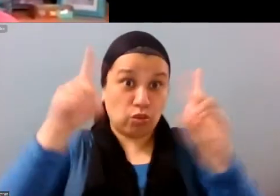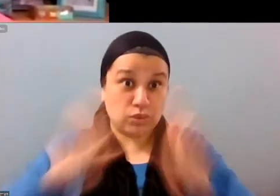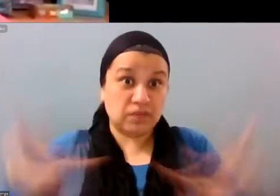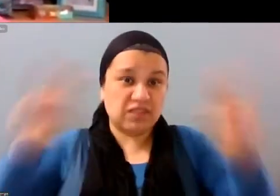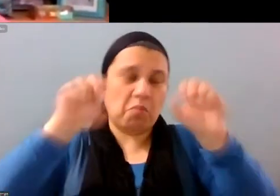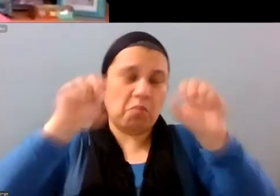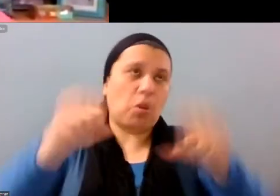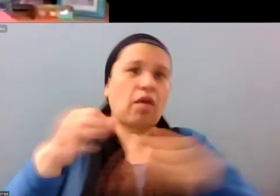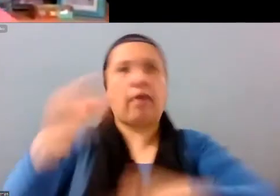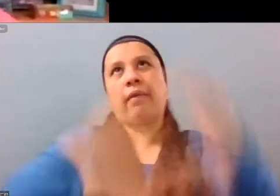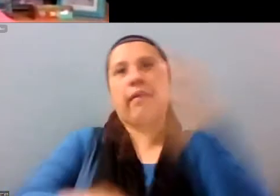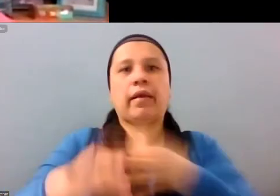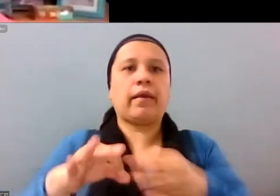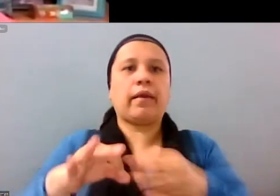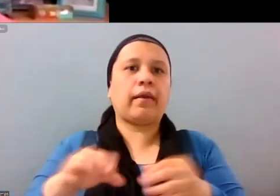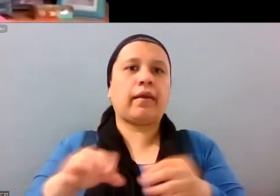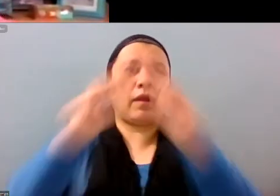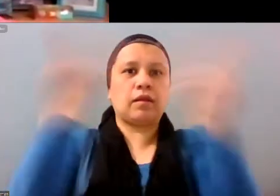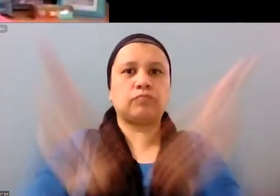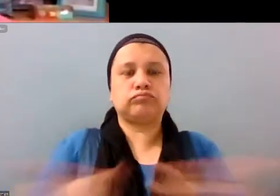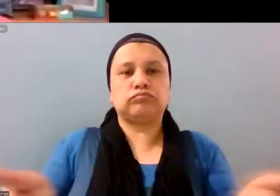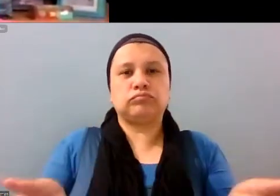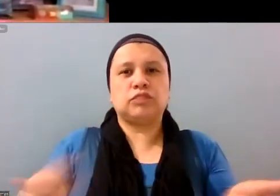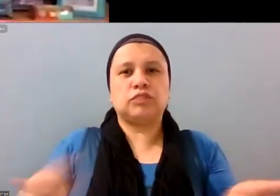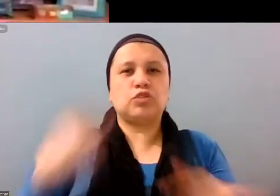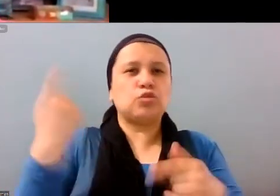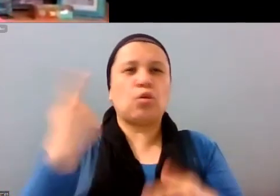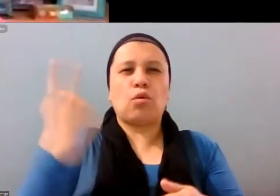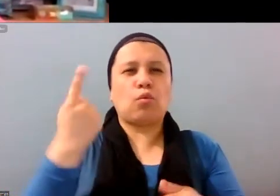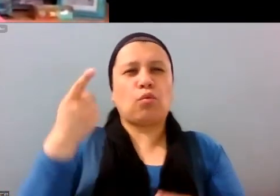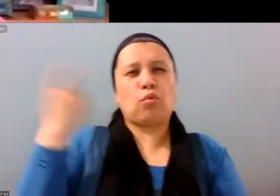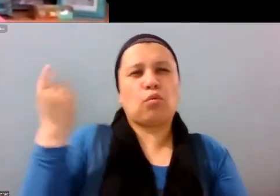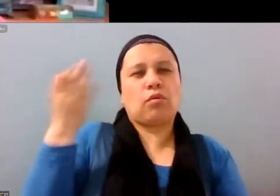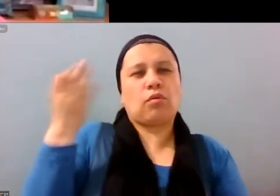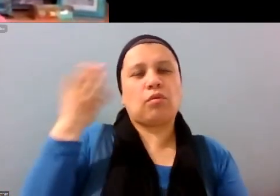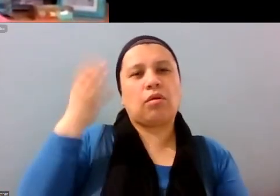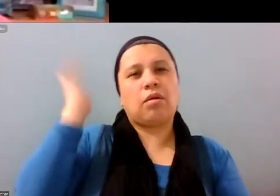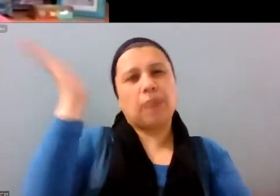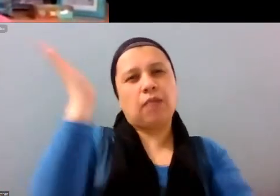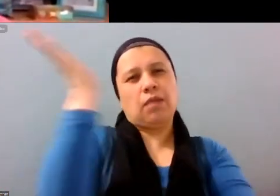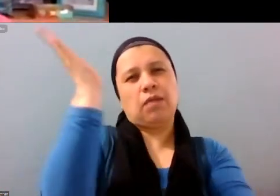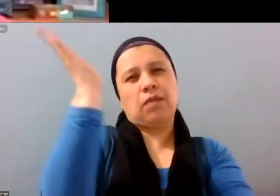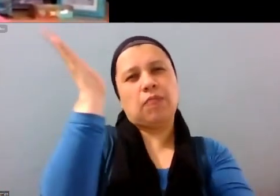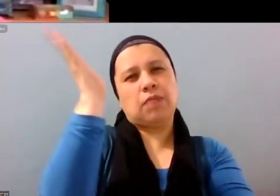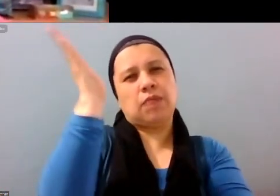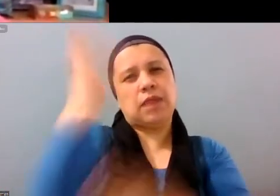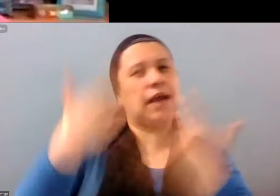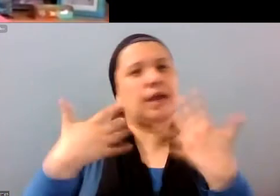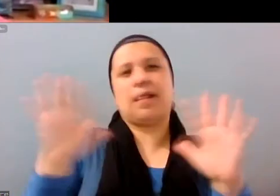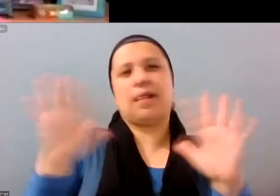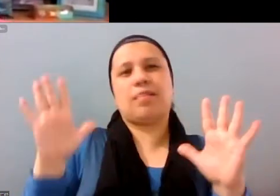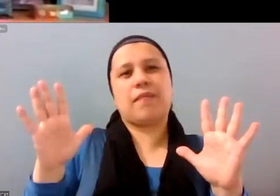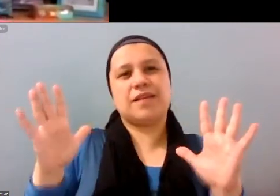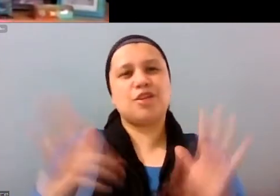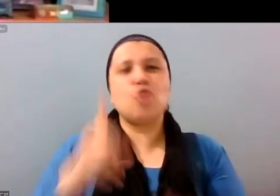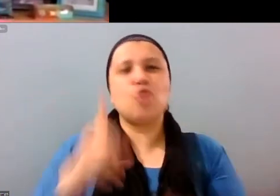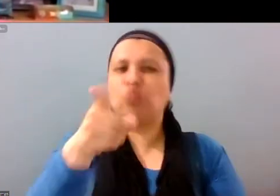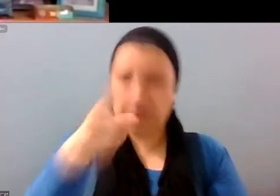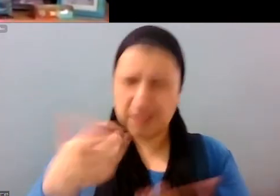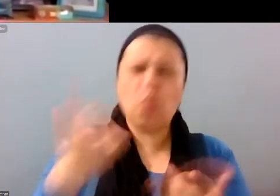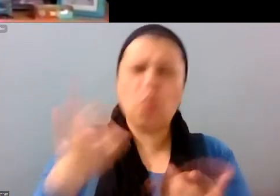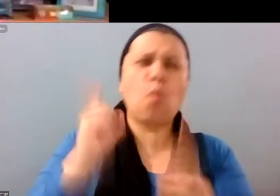telepresencia o una magistralidad remota ¿verdad? ¿qué recomendaciones haría usted al sistema educativo